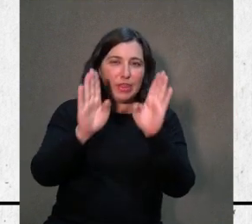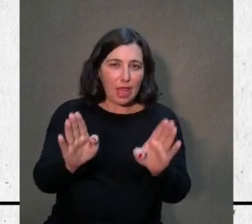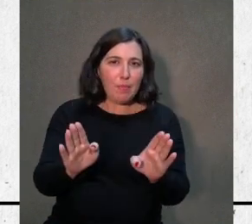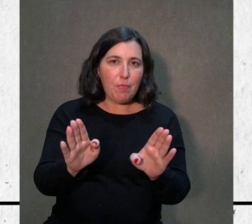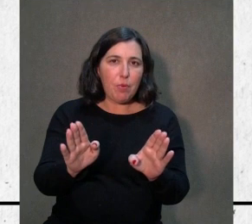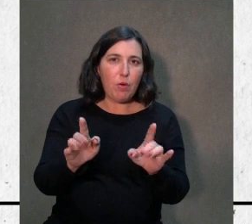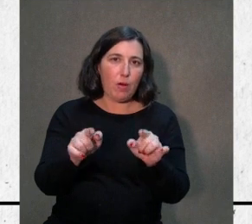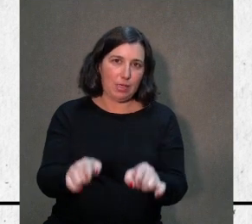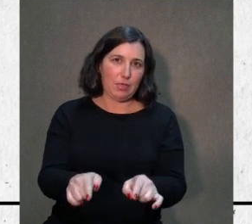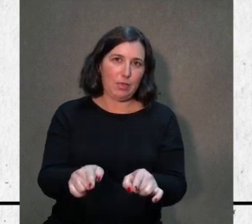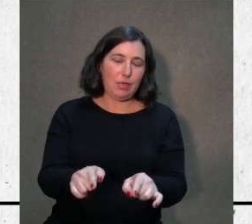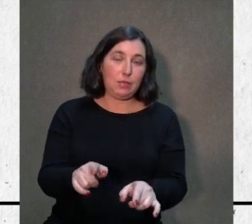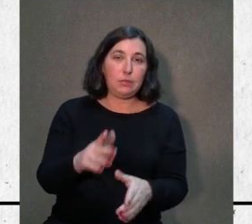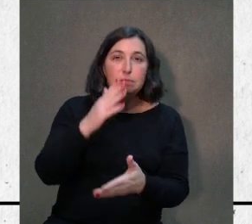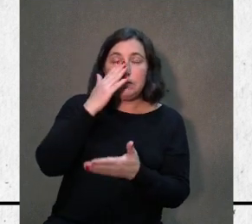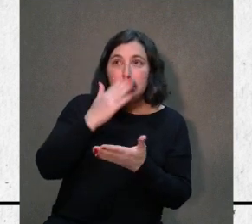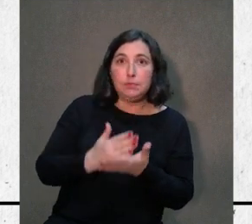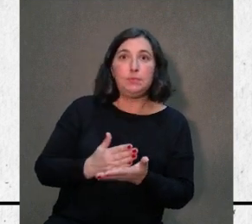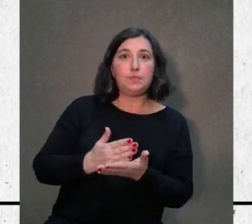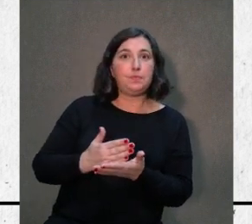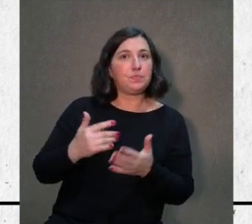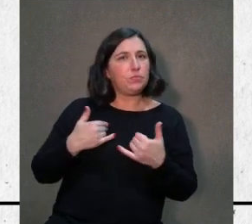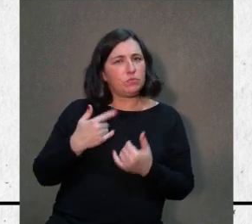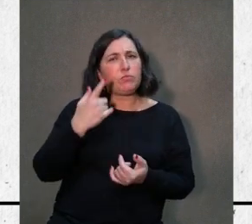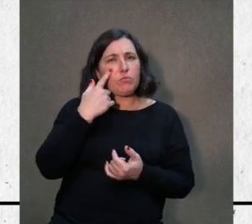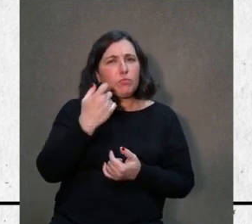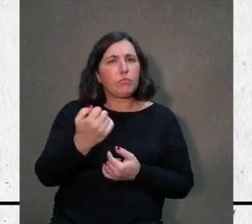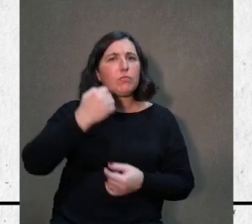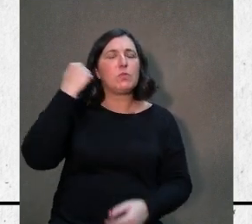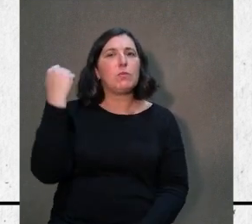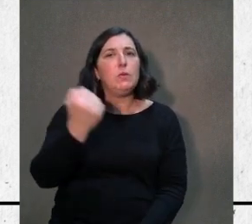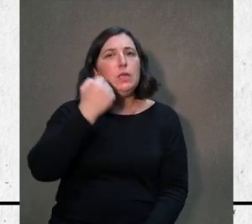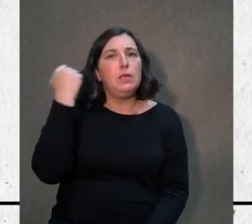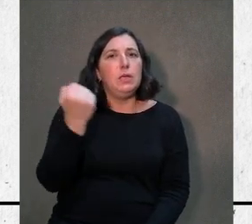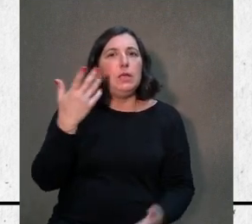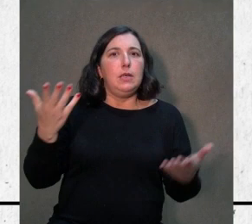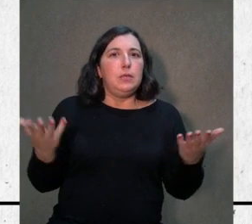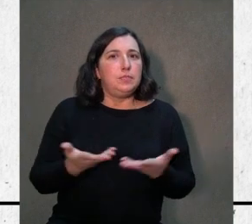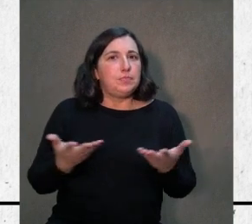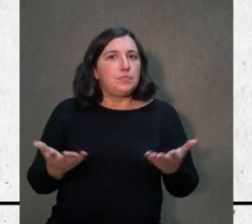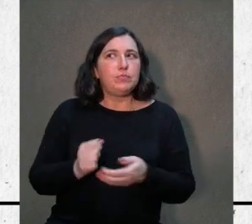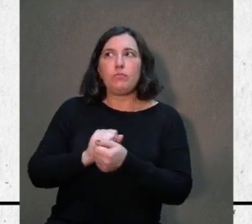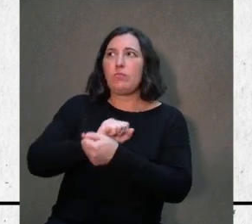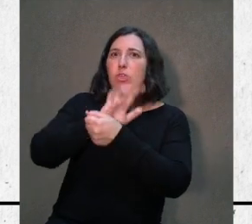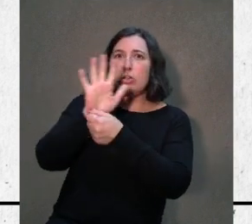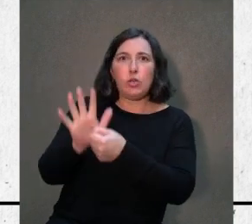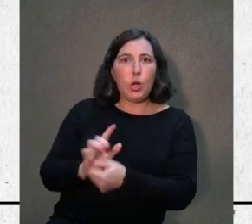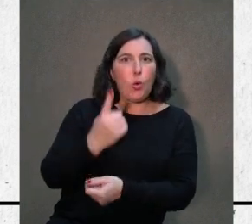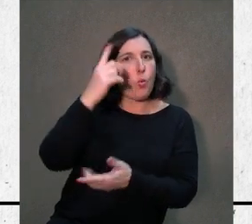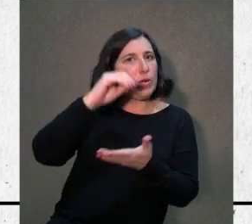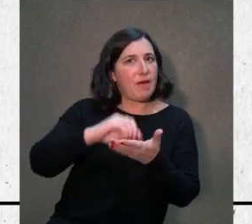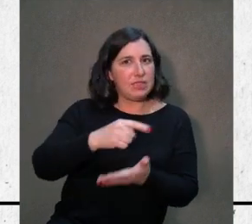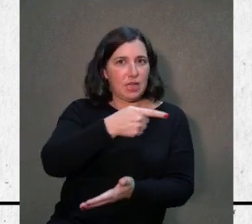tiempo, ¿no? Y estos últimos años yo me fui dando cuenta de eso, como de la importancia de, bueno, nosotros ahora con el Sodre tenemos un